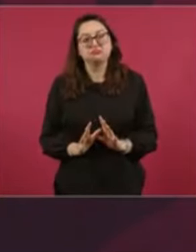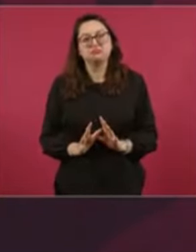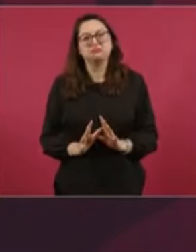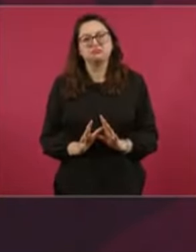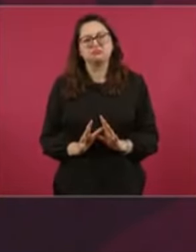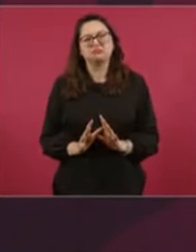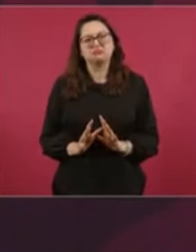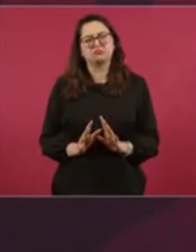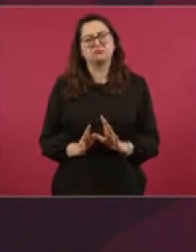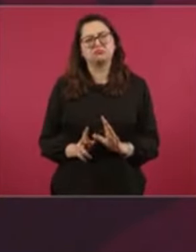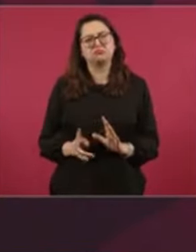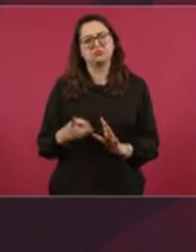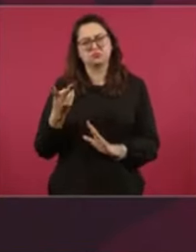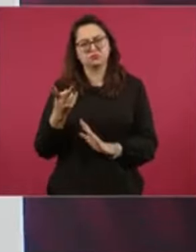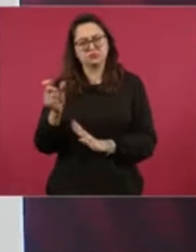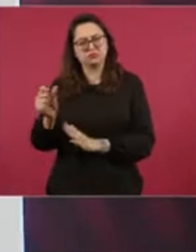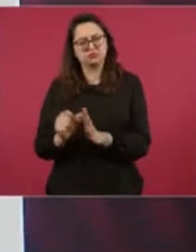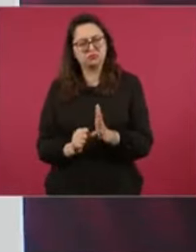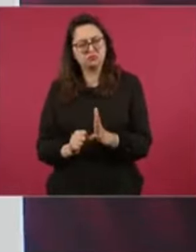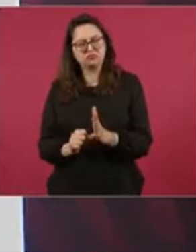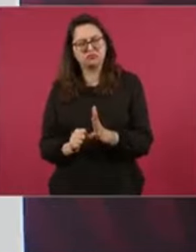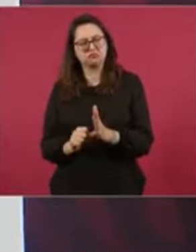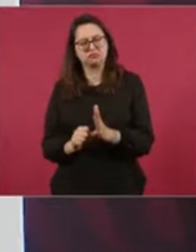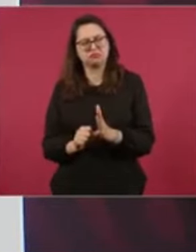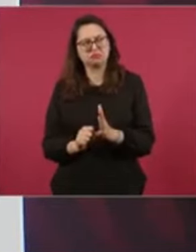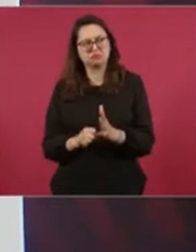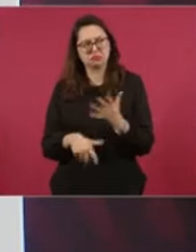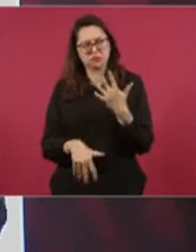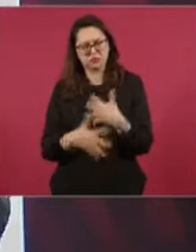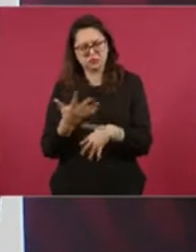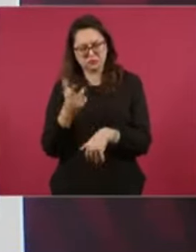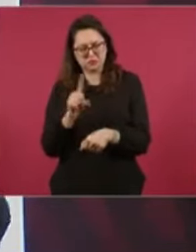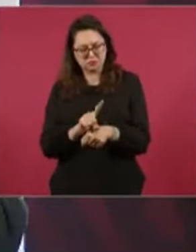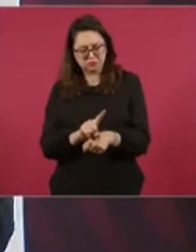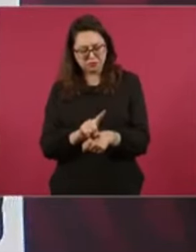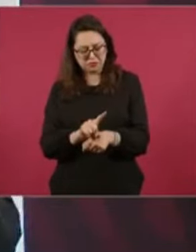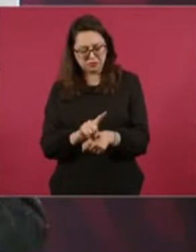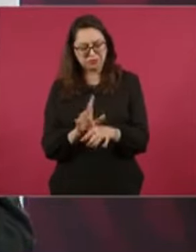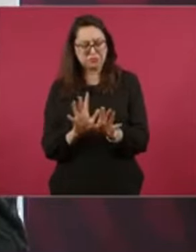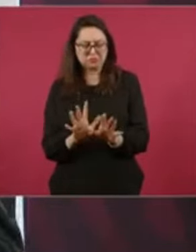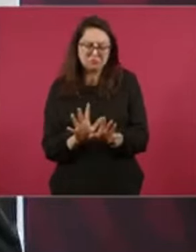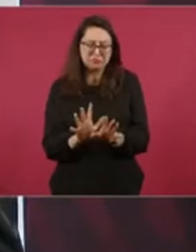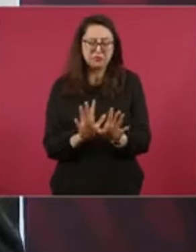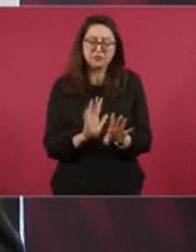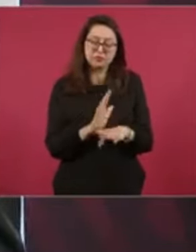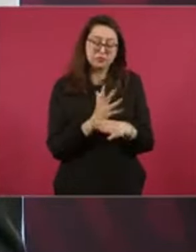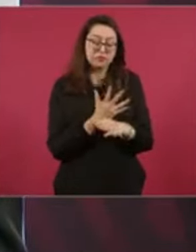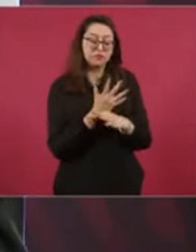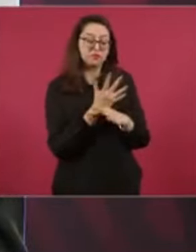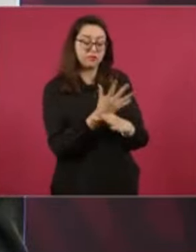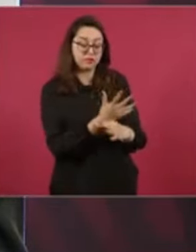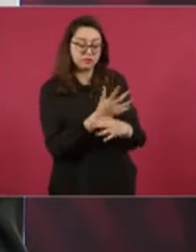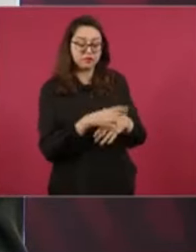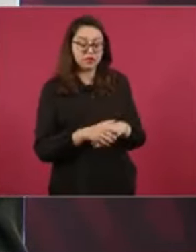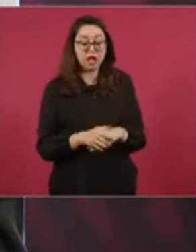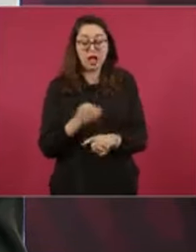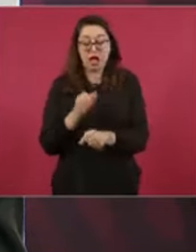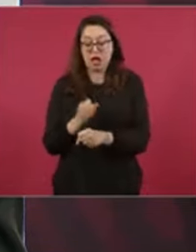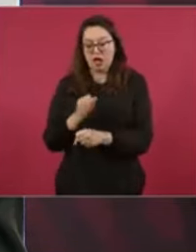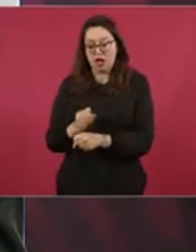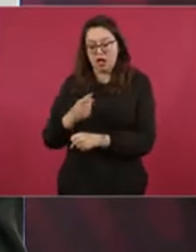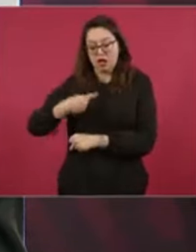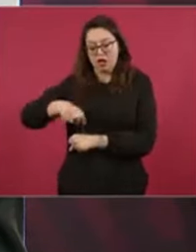entregar en dos meses, y ahora vamos a buscar que sea, nada más que pase lo de la campaña,